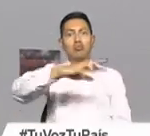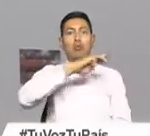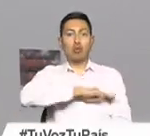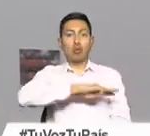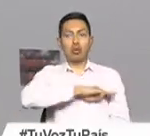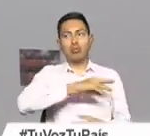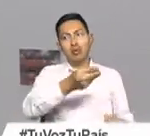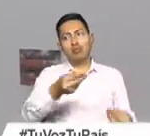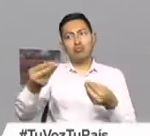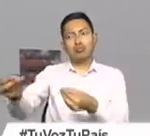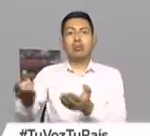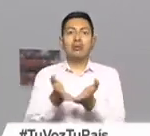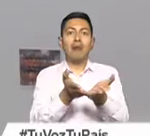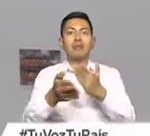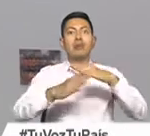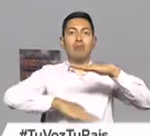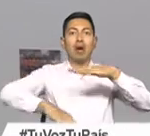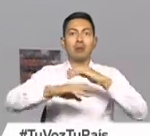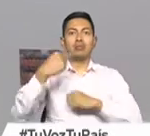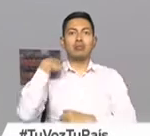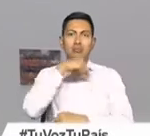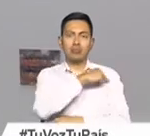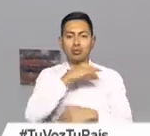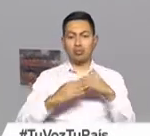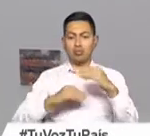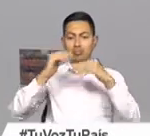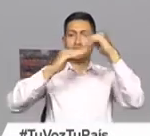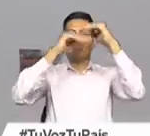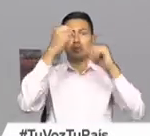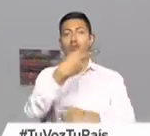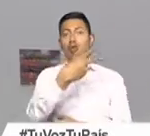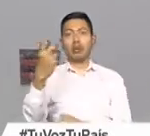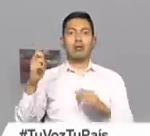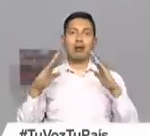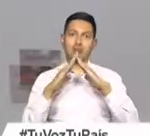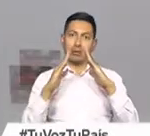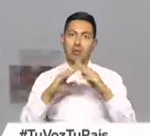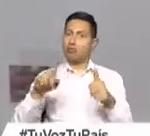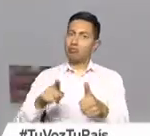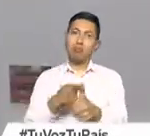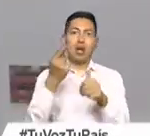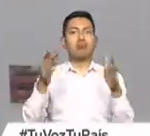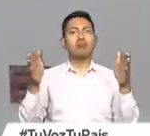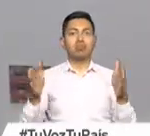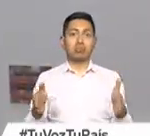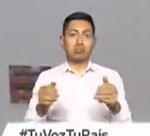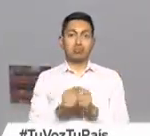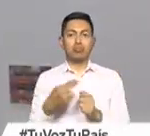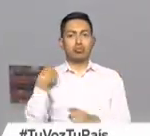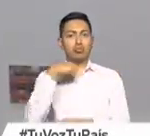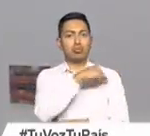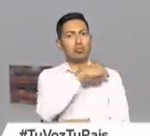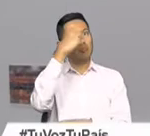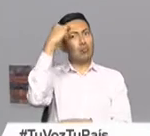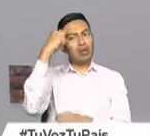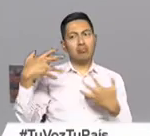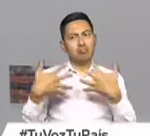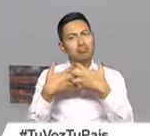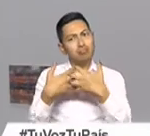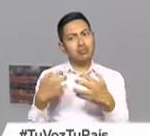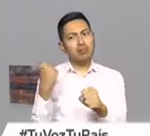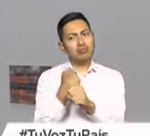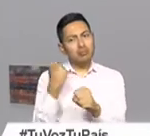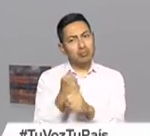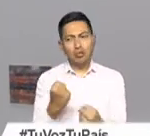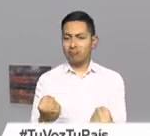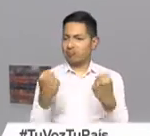servicios básicos para empezar una construcción de 200 casas como primera etapa. Yo creo que el trabajo conjunto, hombro a hombro y